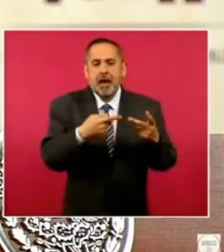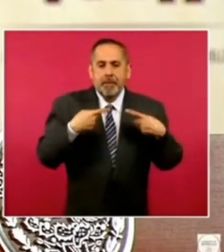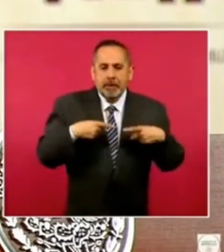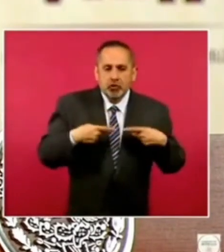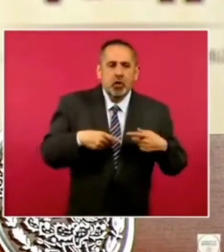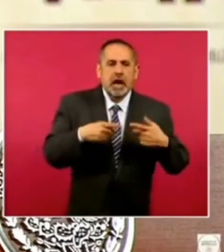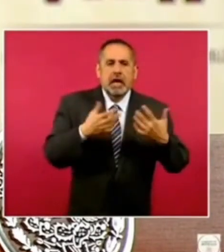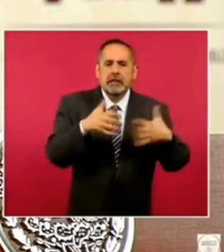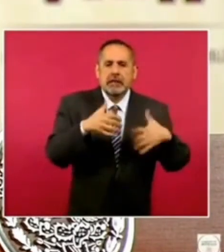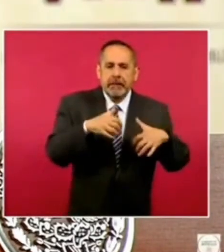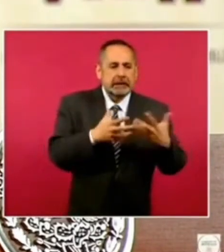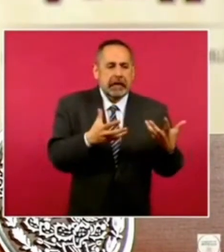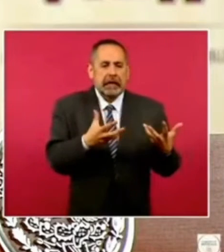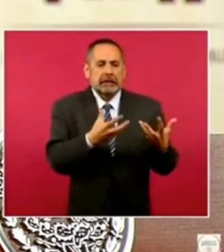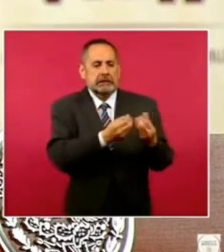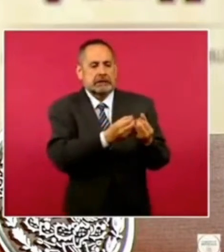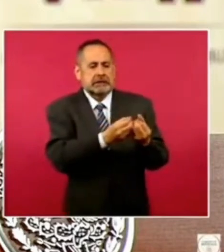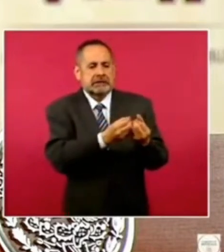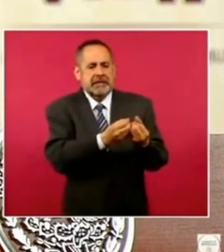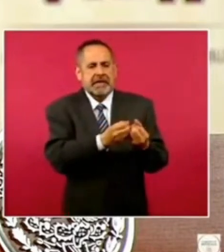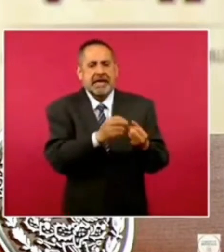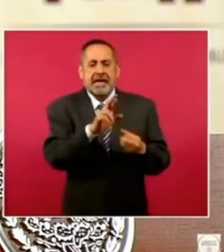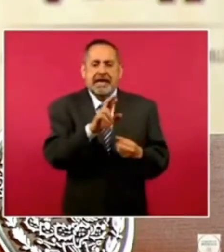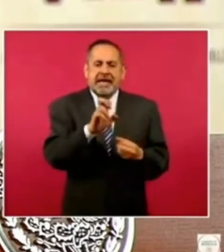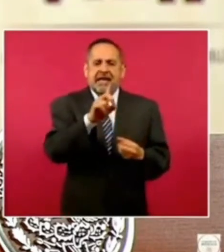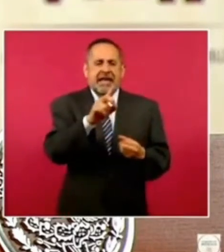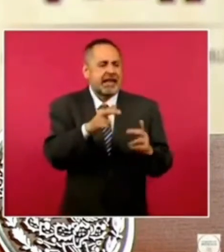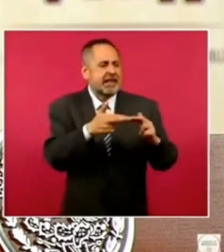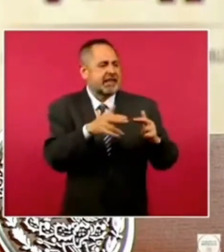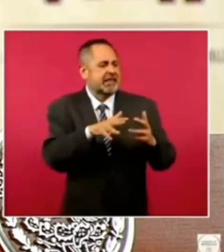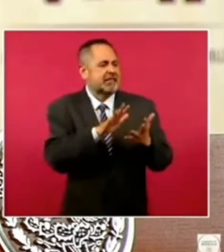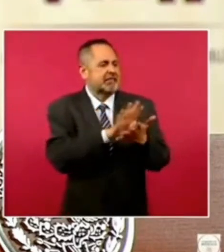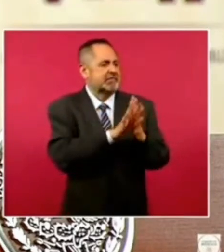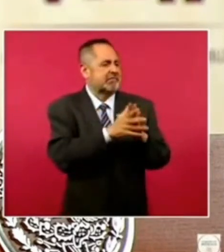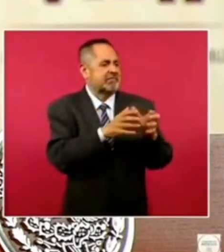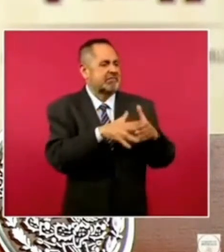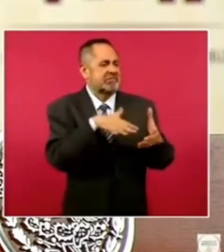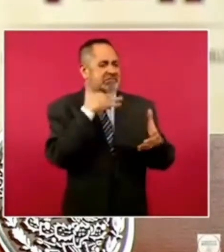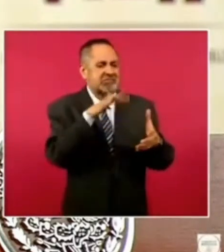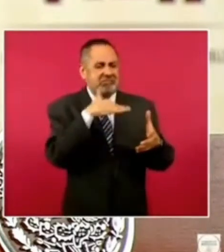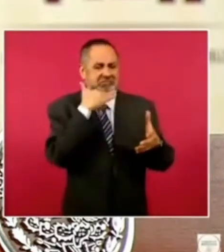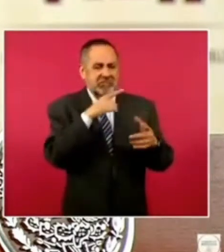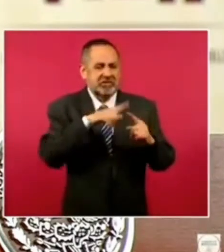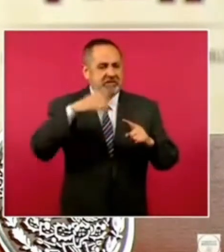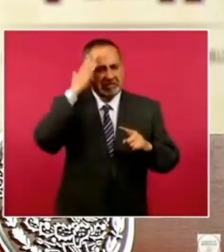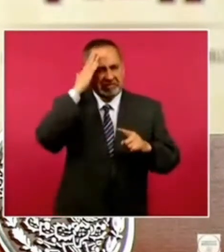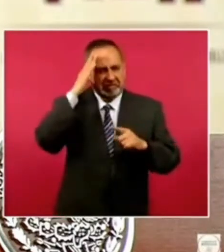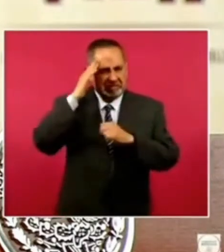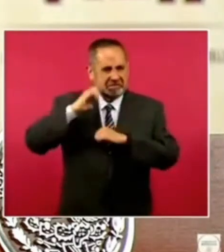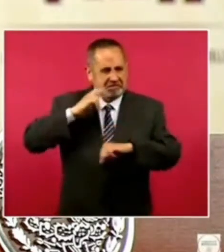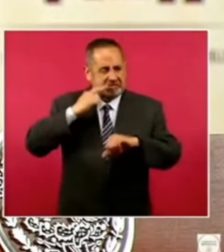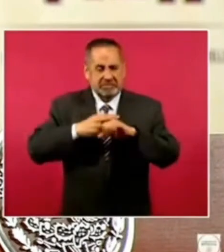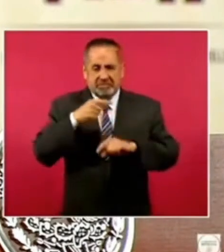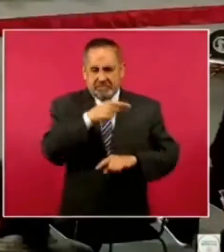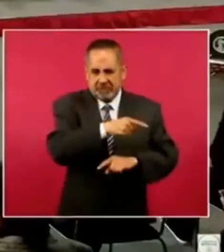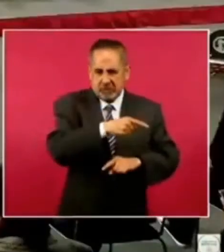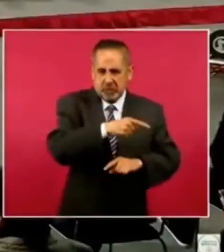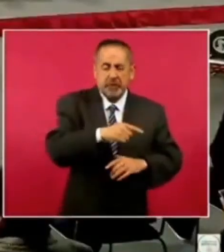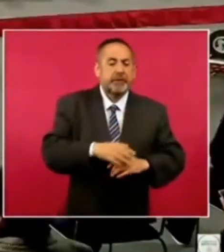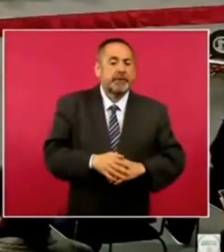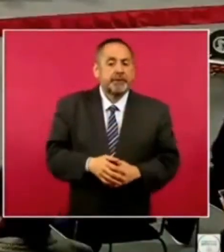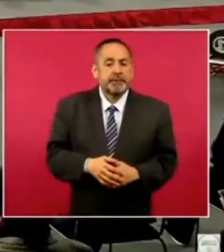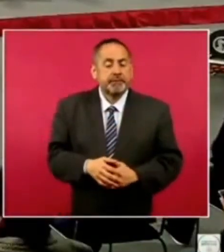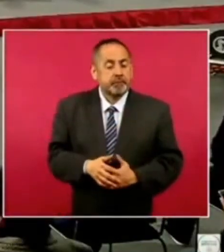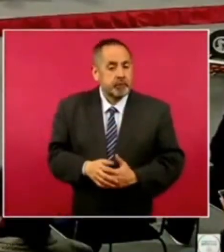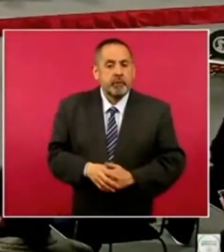parte de la red de corrupción encabezada por este sujeto. Durante el